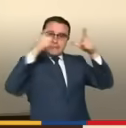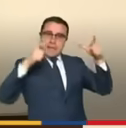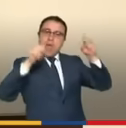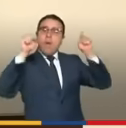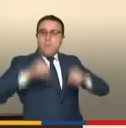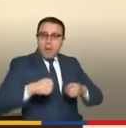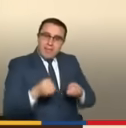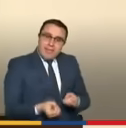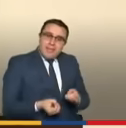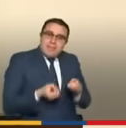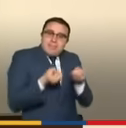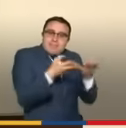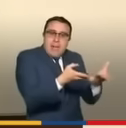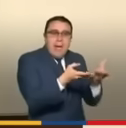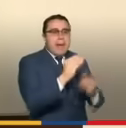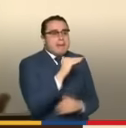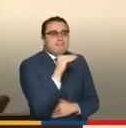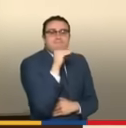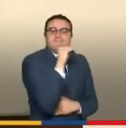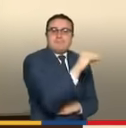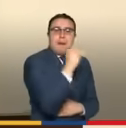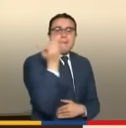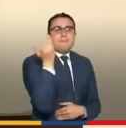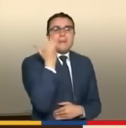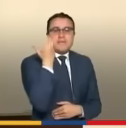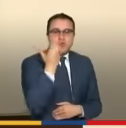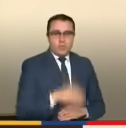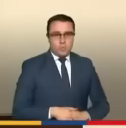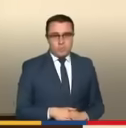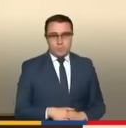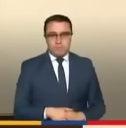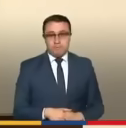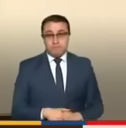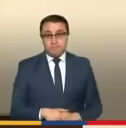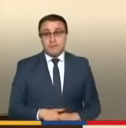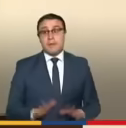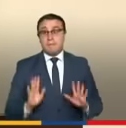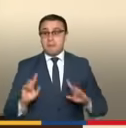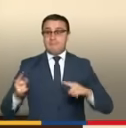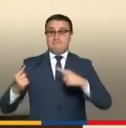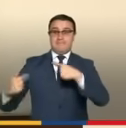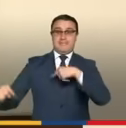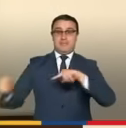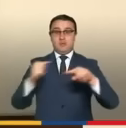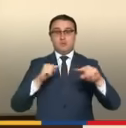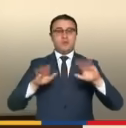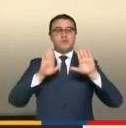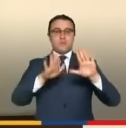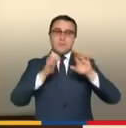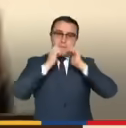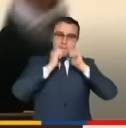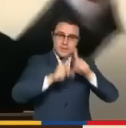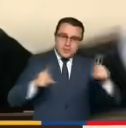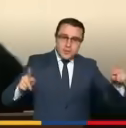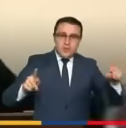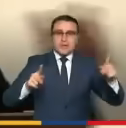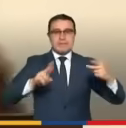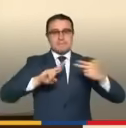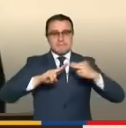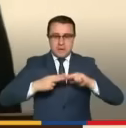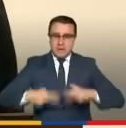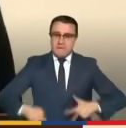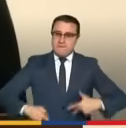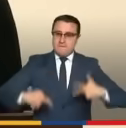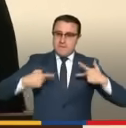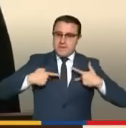En esa discusión que tiene que ver con las gentes con las vidas, con los derechos, también con